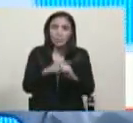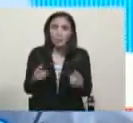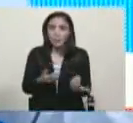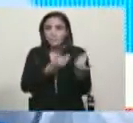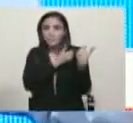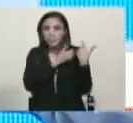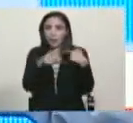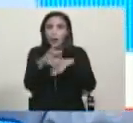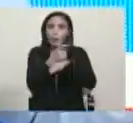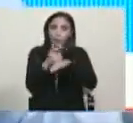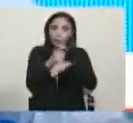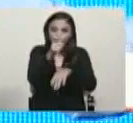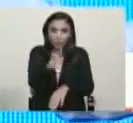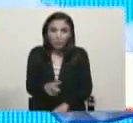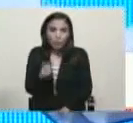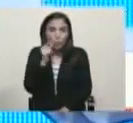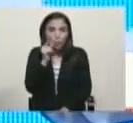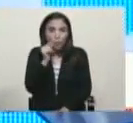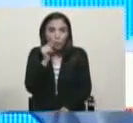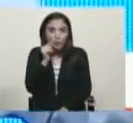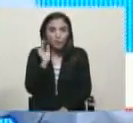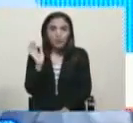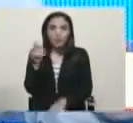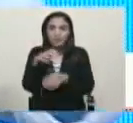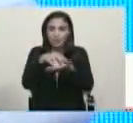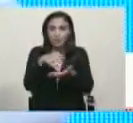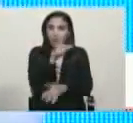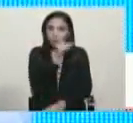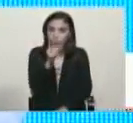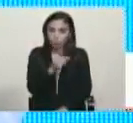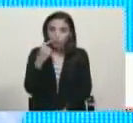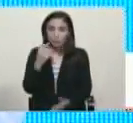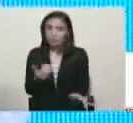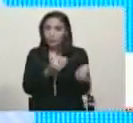hermano gobernador constitucional del estado Zulia.